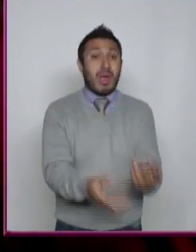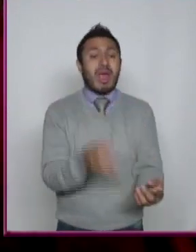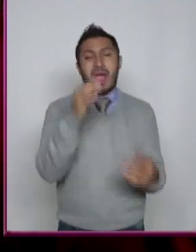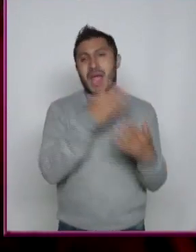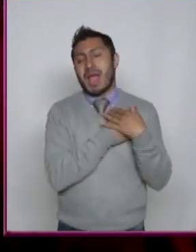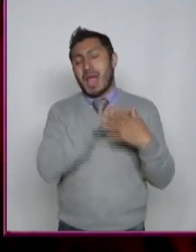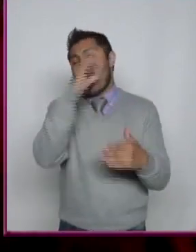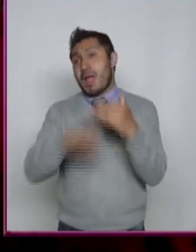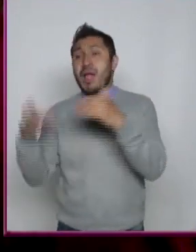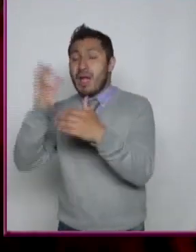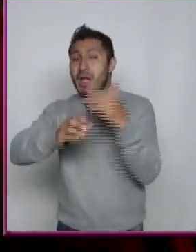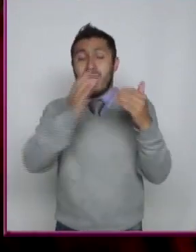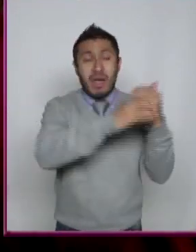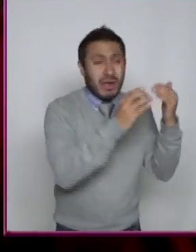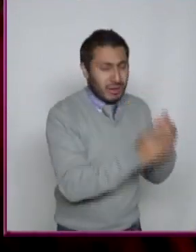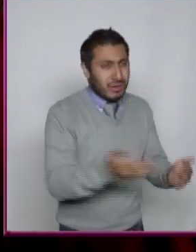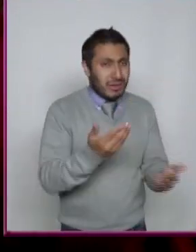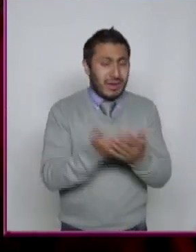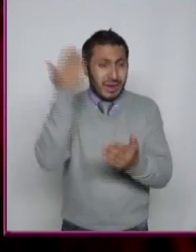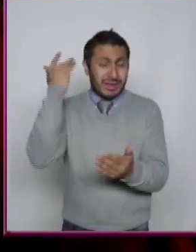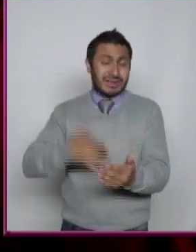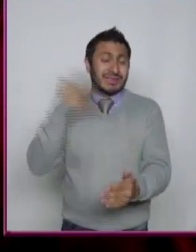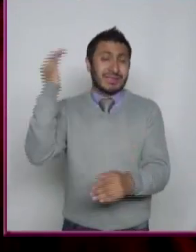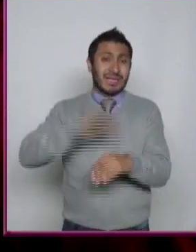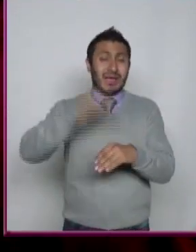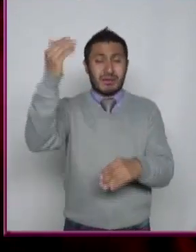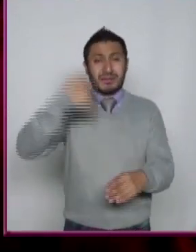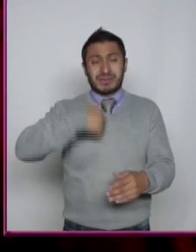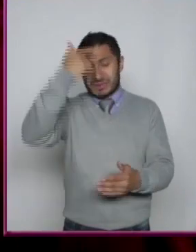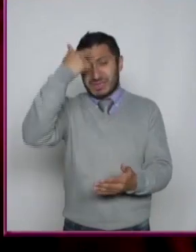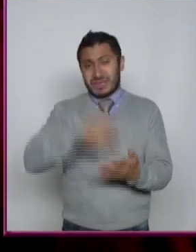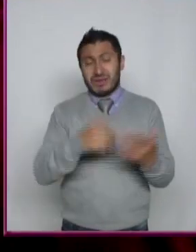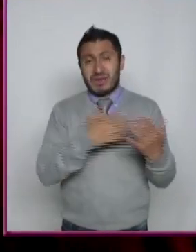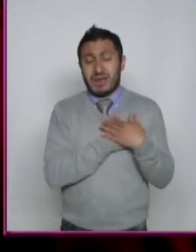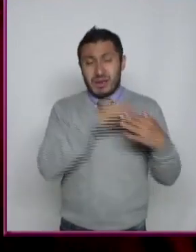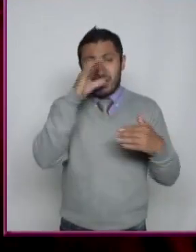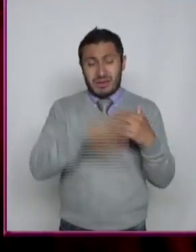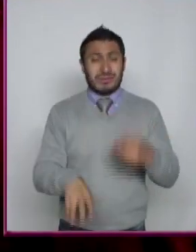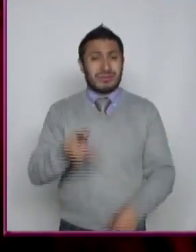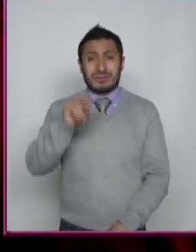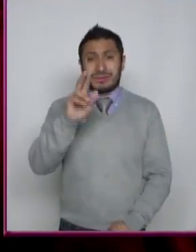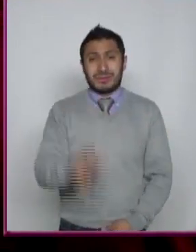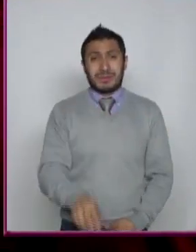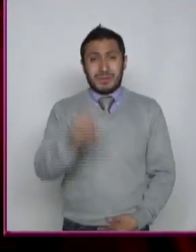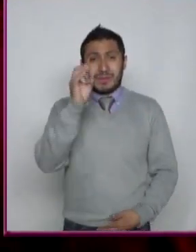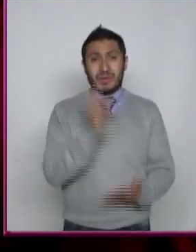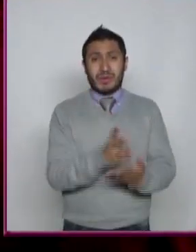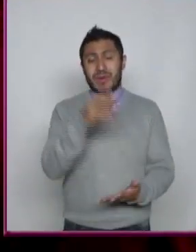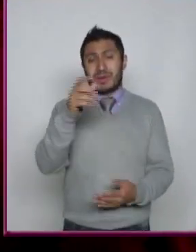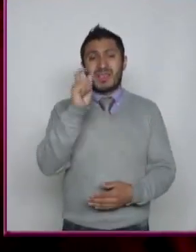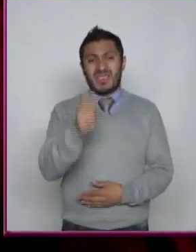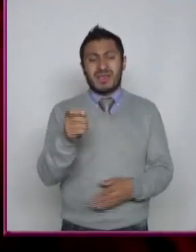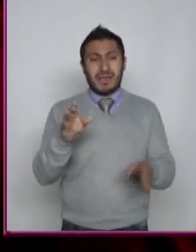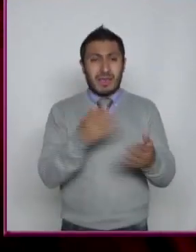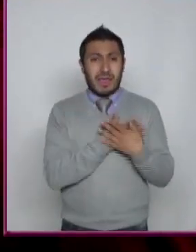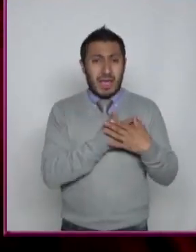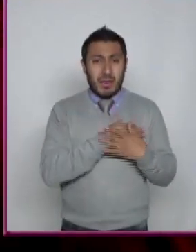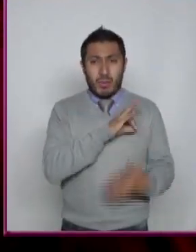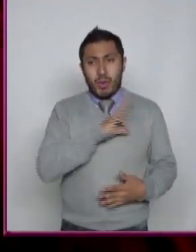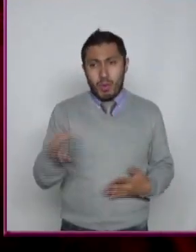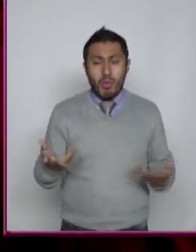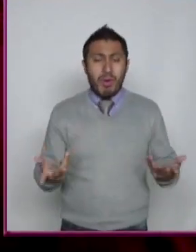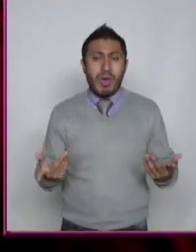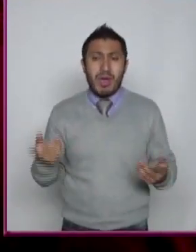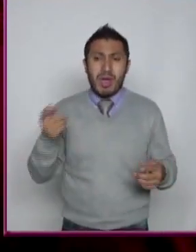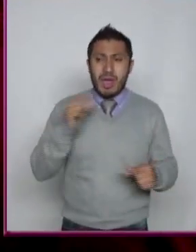ya no siento lo que sentía antes, creo que el amor se acabó, y a veces no es cierto, solamente significa que el amor puede comenzar